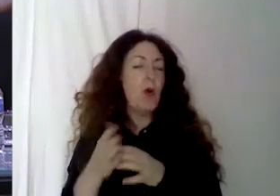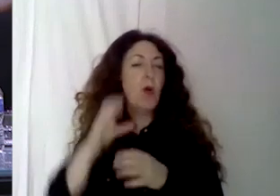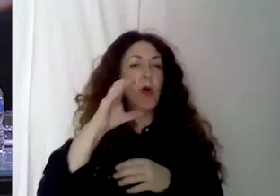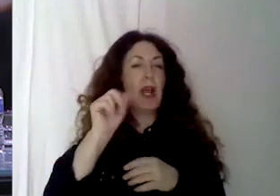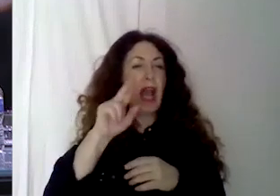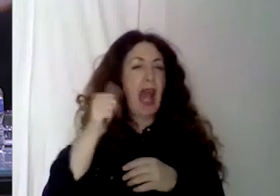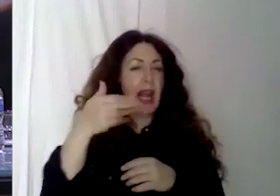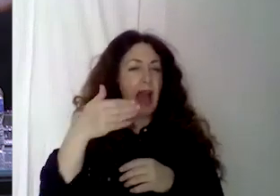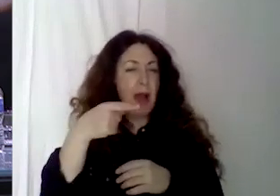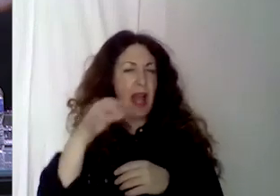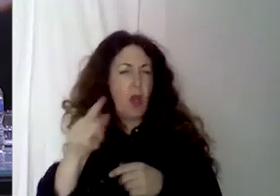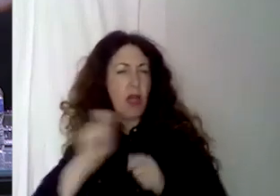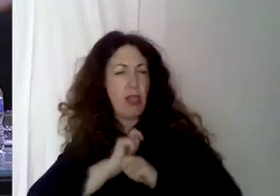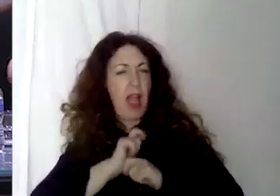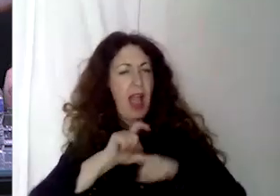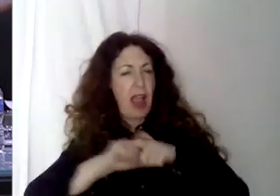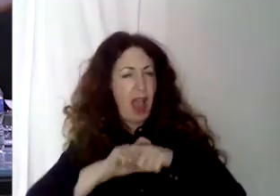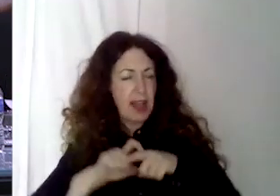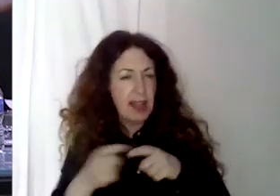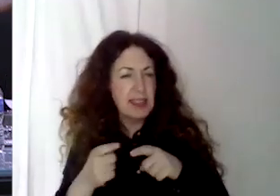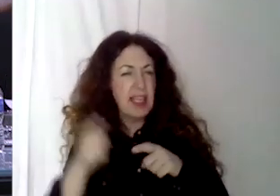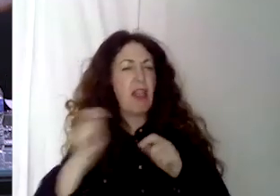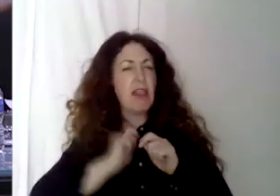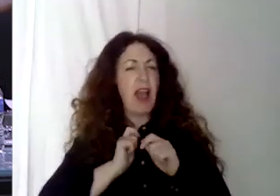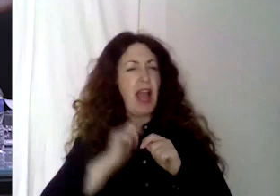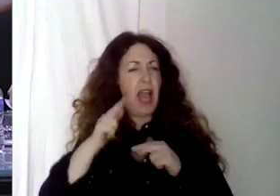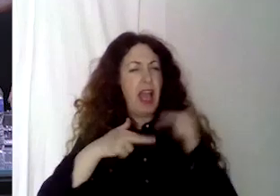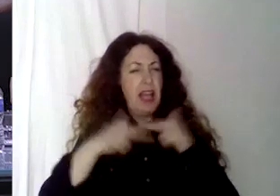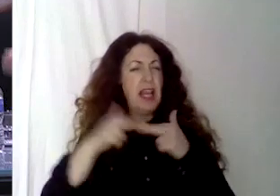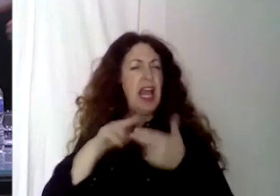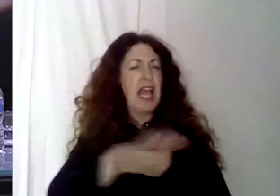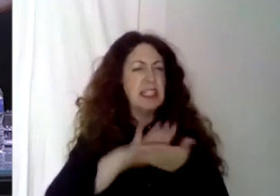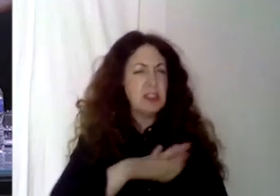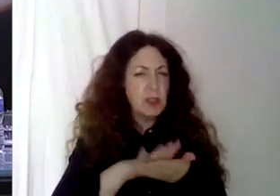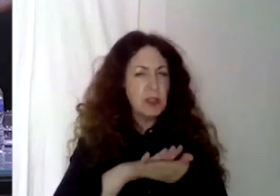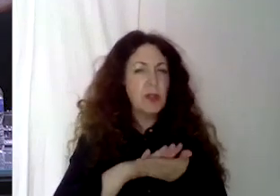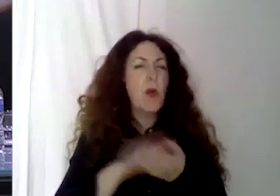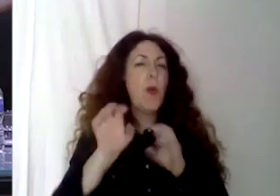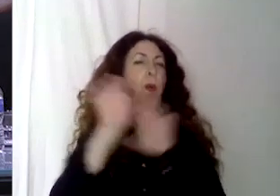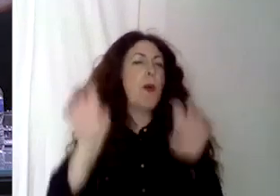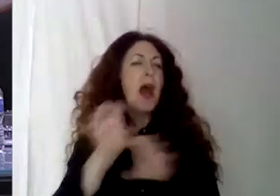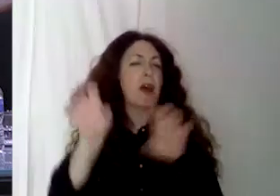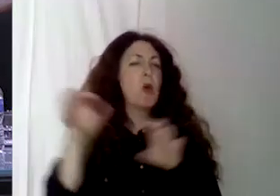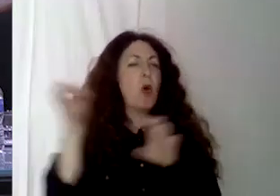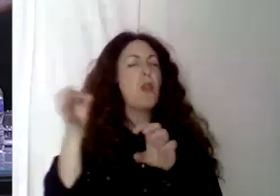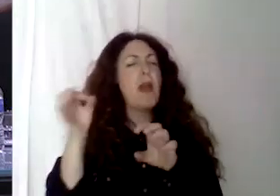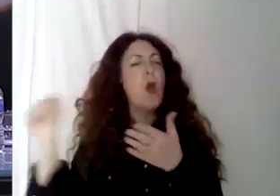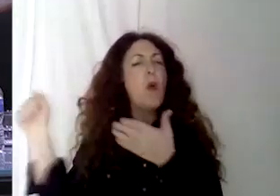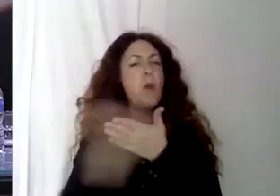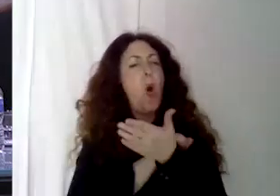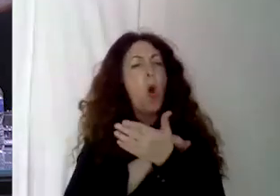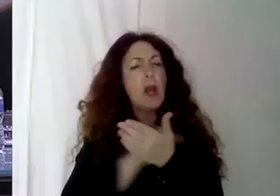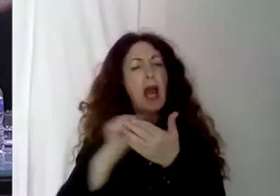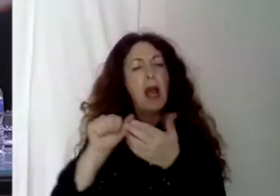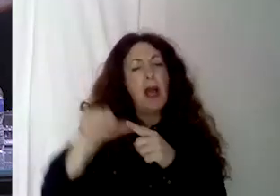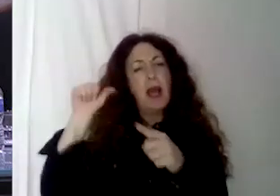pastoral la que infunde carácter, es el elemento destructivo, de nuevo la tabula rasa, el barroco tiene que destruir el pasado para entenderlo. A